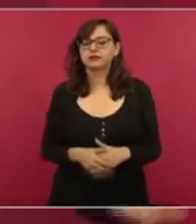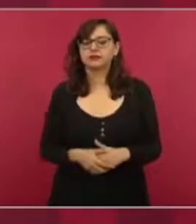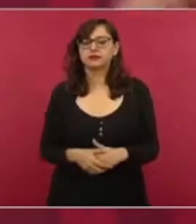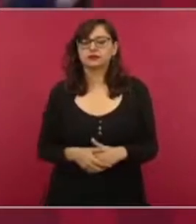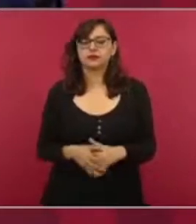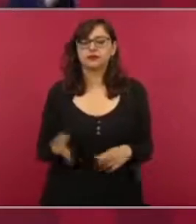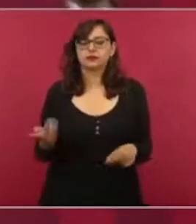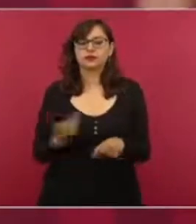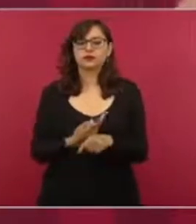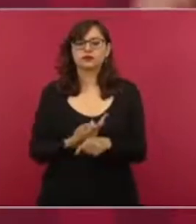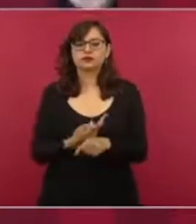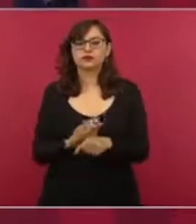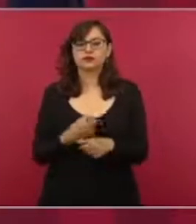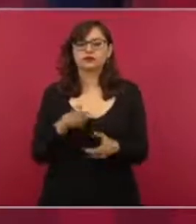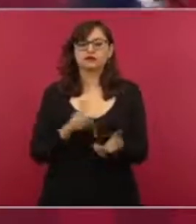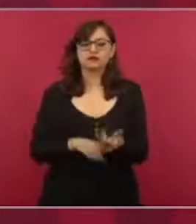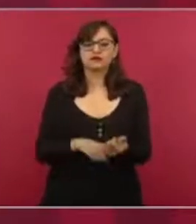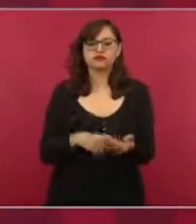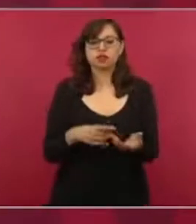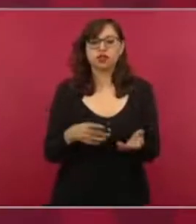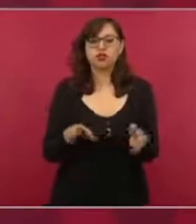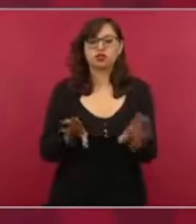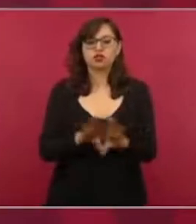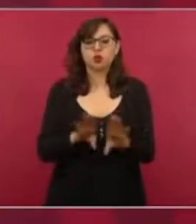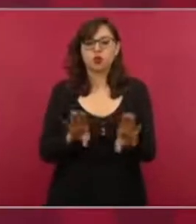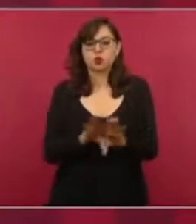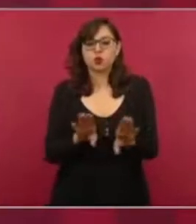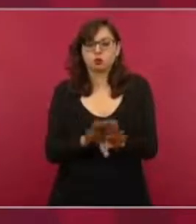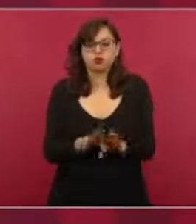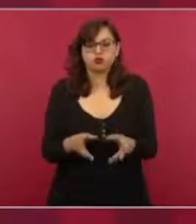¿Cómo están actuando? Pues para informar.